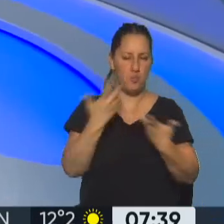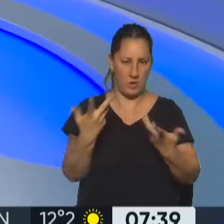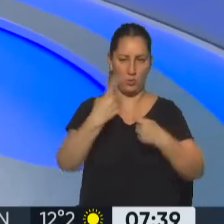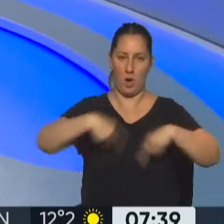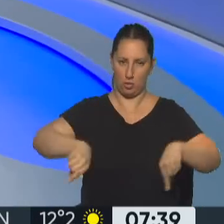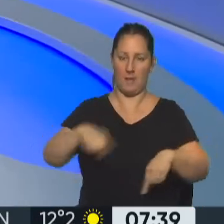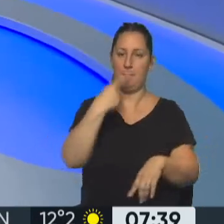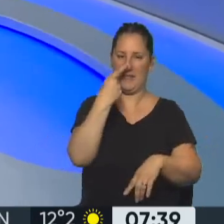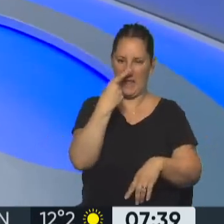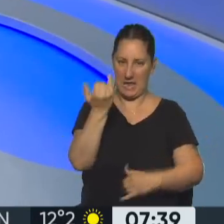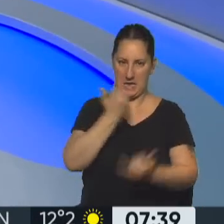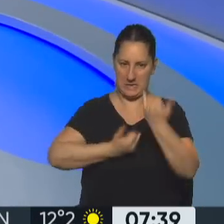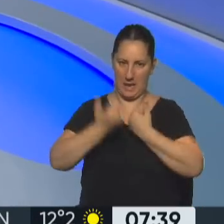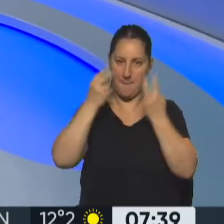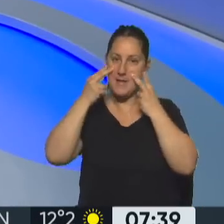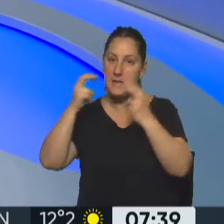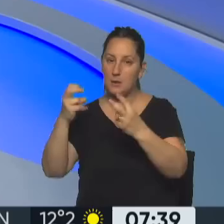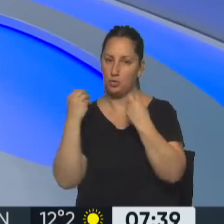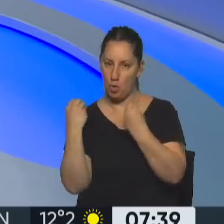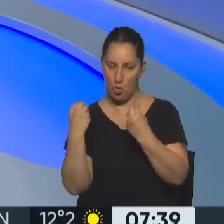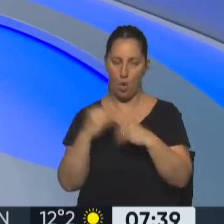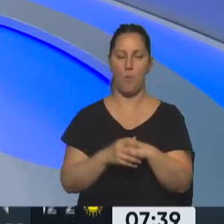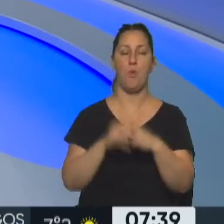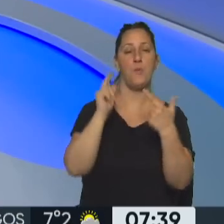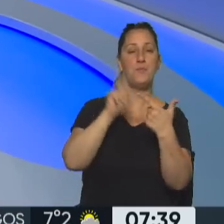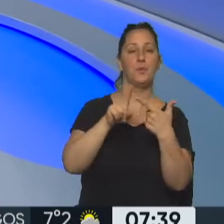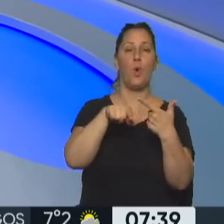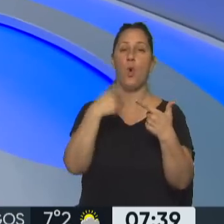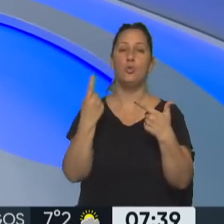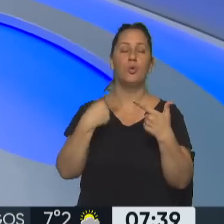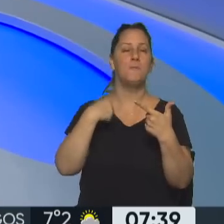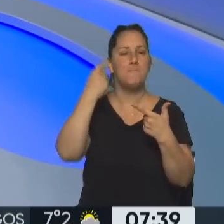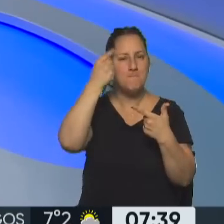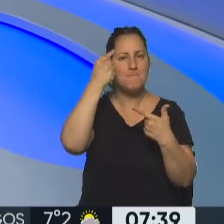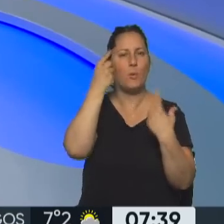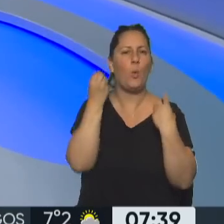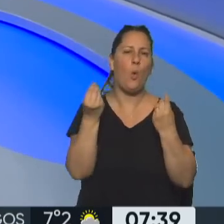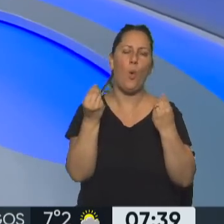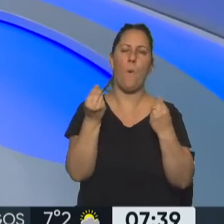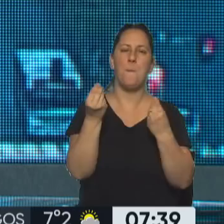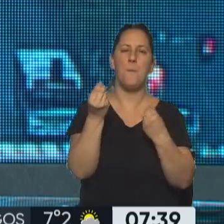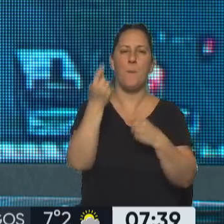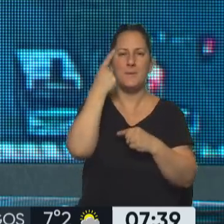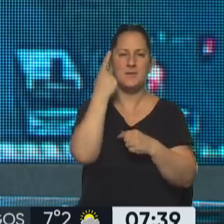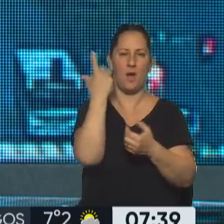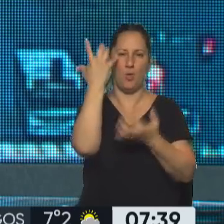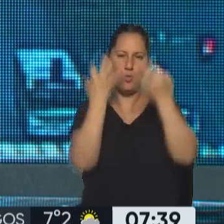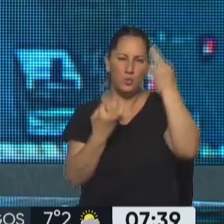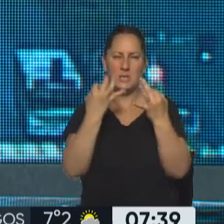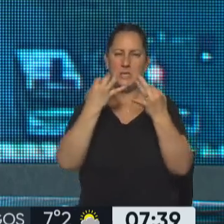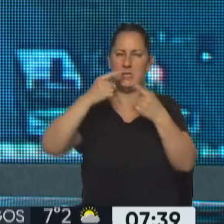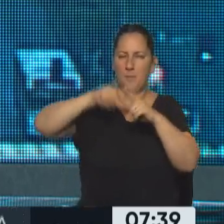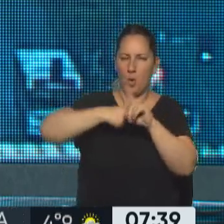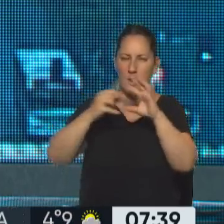me interesaría que me cuente sobre la causa en sí, ¿no? Cómo continúa. Y otro también asciende una cuestión también dentro de lo judicial político porque tiene que